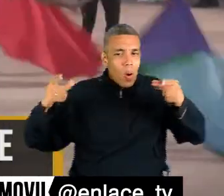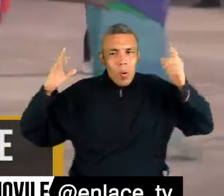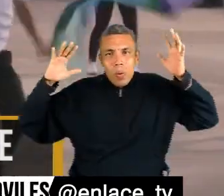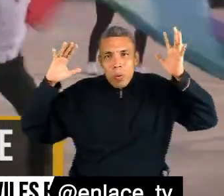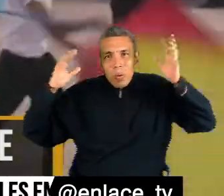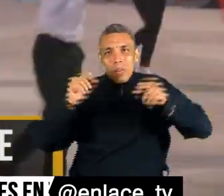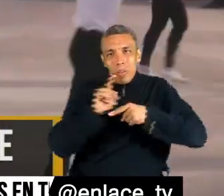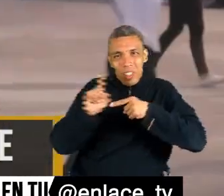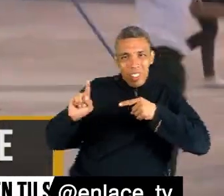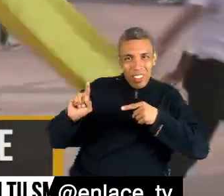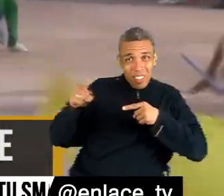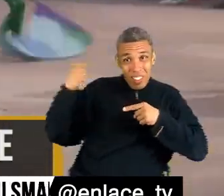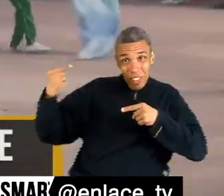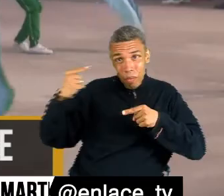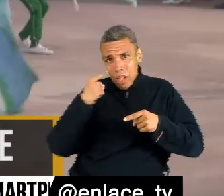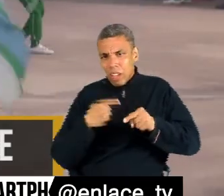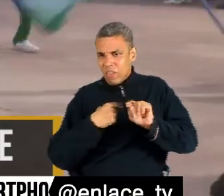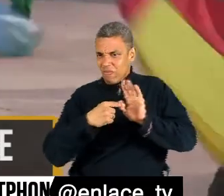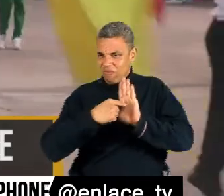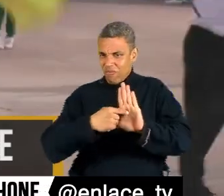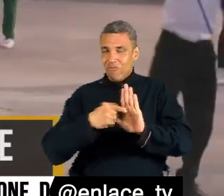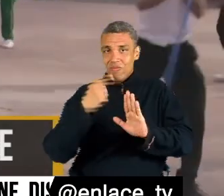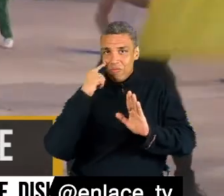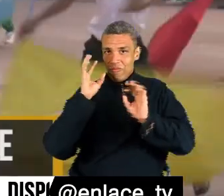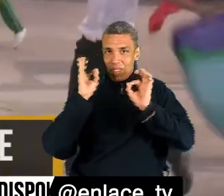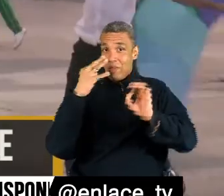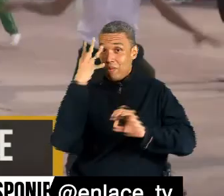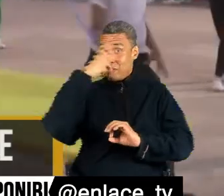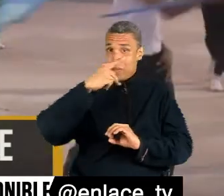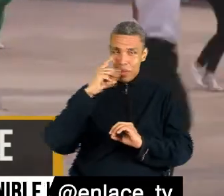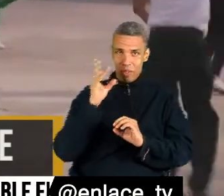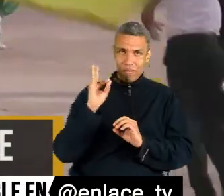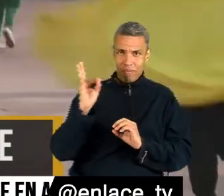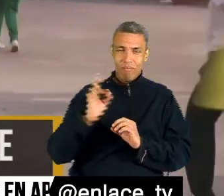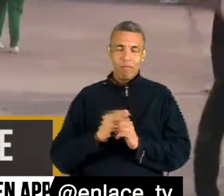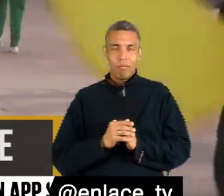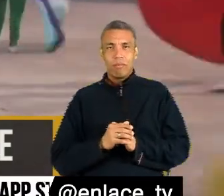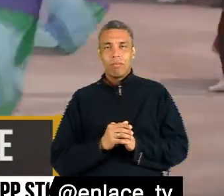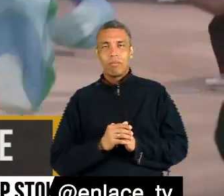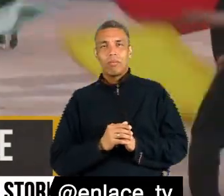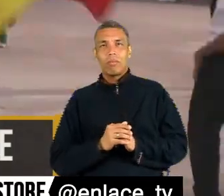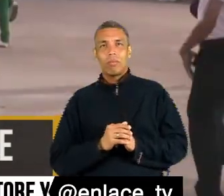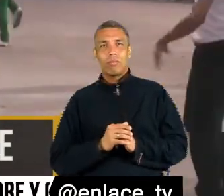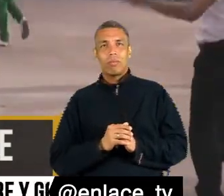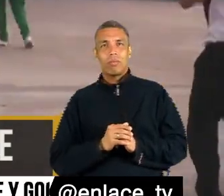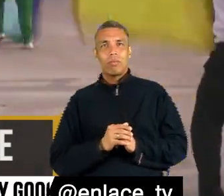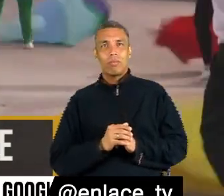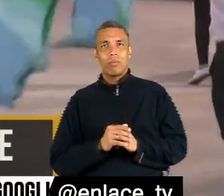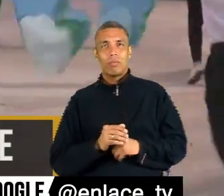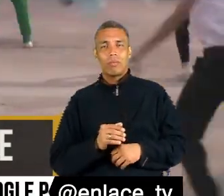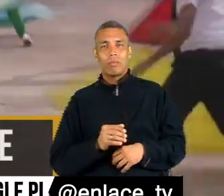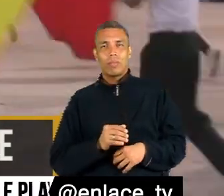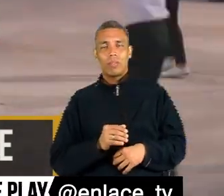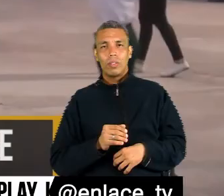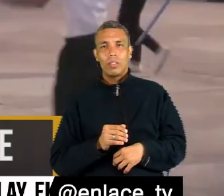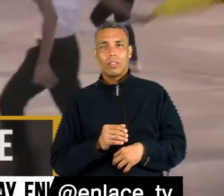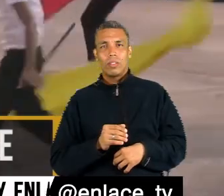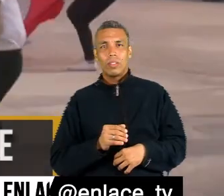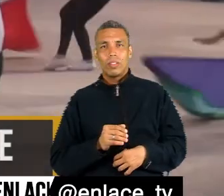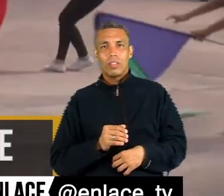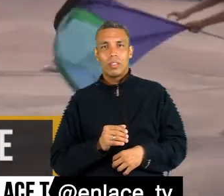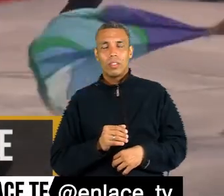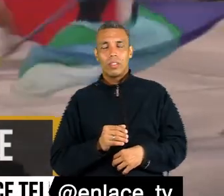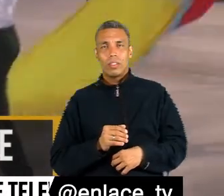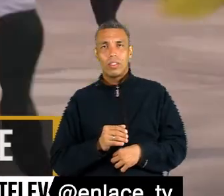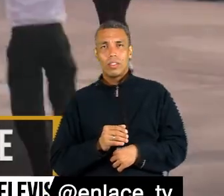y estrenándonos como proyecto Gran Banda Ciudad Barranca Bermeja del Instituto Técnico Superior Industrial, en cabeza de su señor rector Carlos